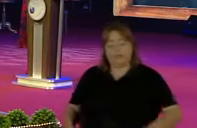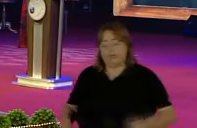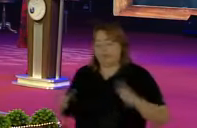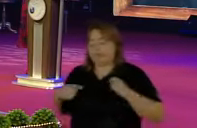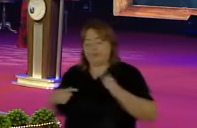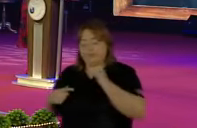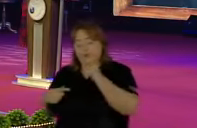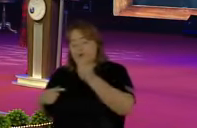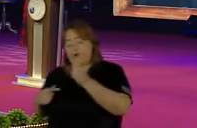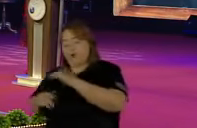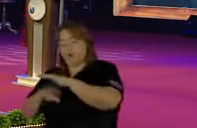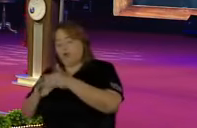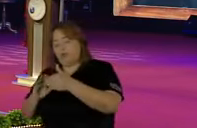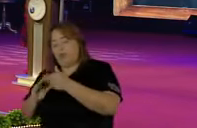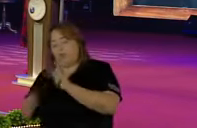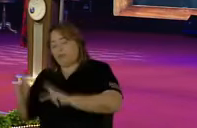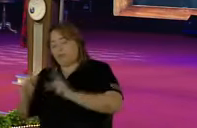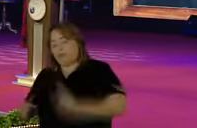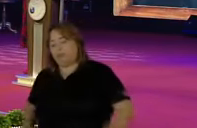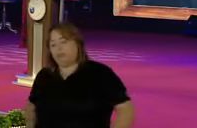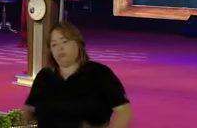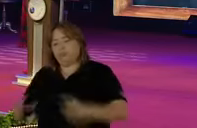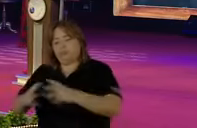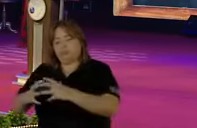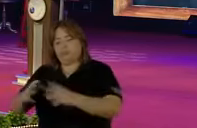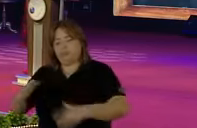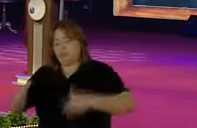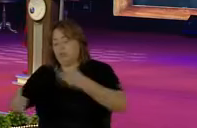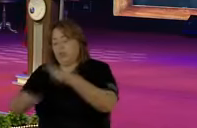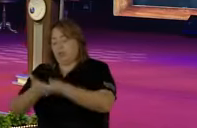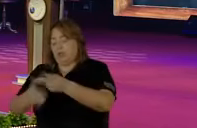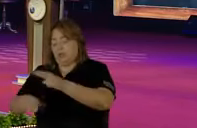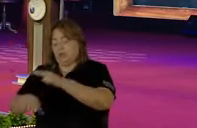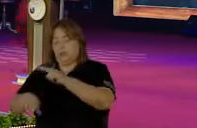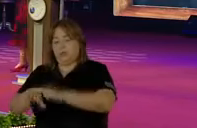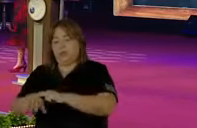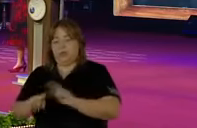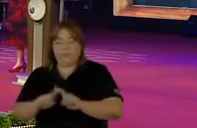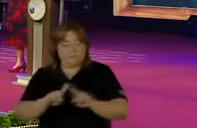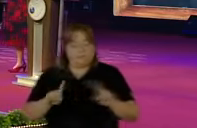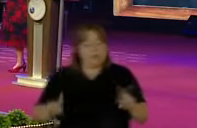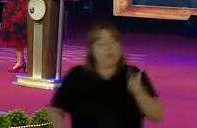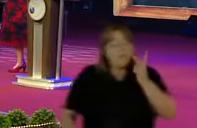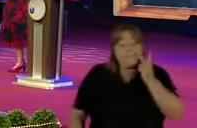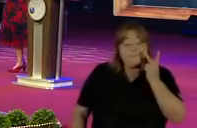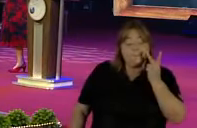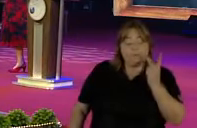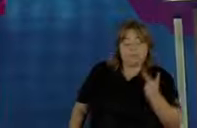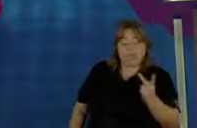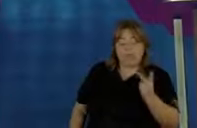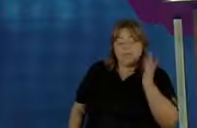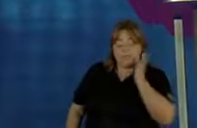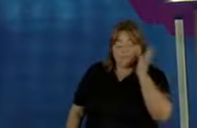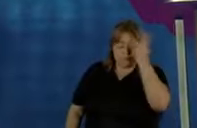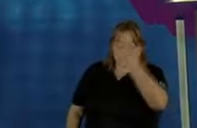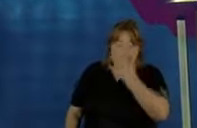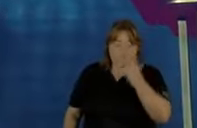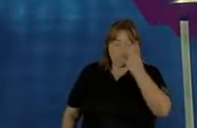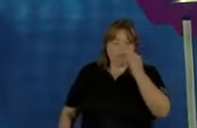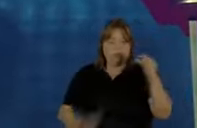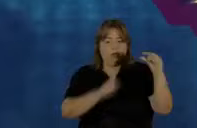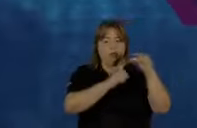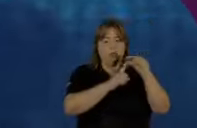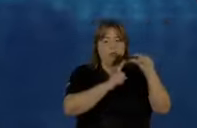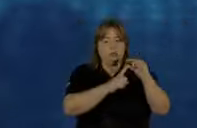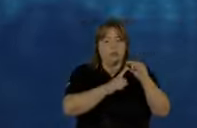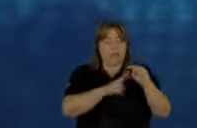todo el mundo va a parir hijos, no va a tener hijos naturales. Pero mire qué belleza esta palabra.